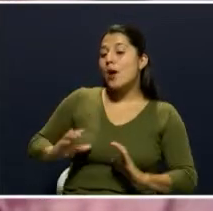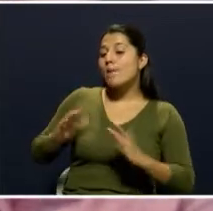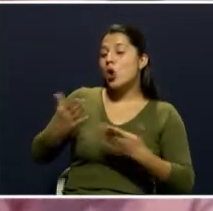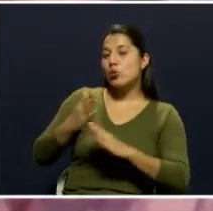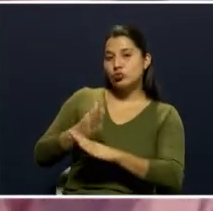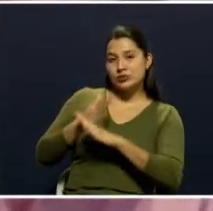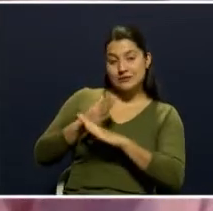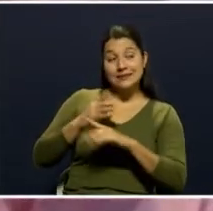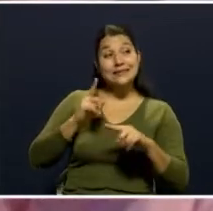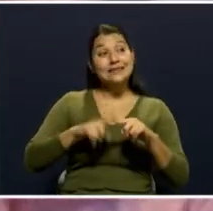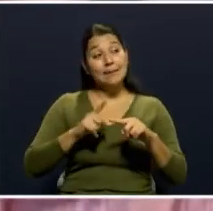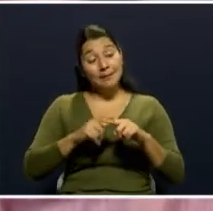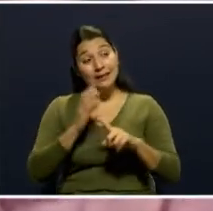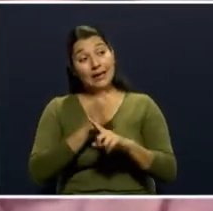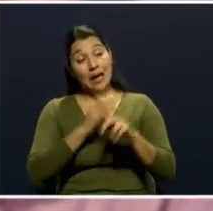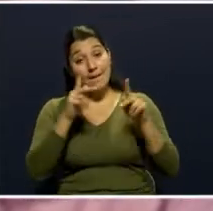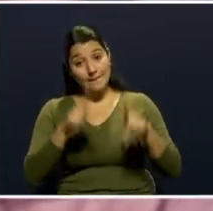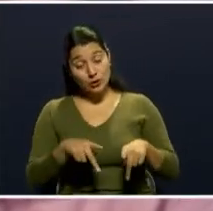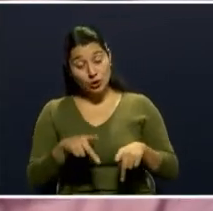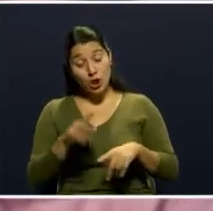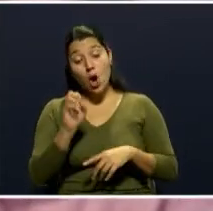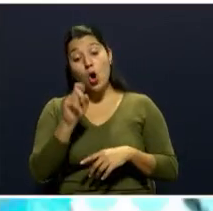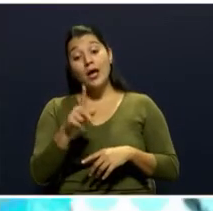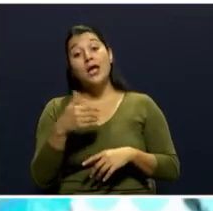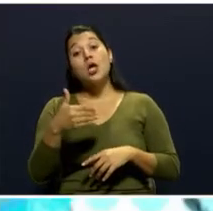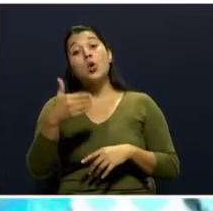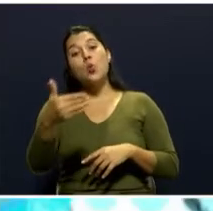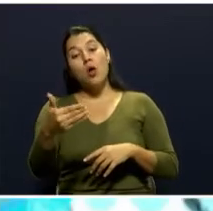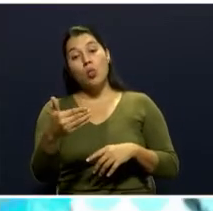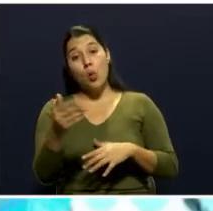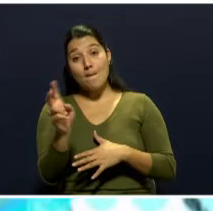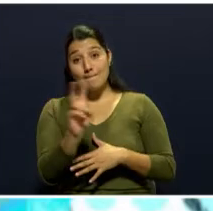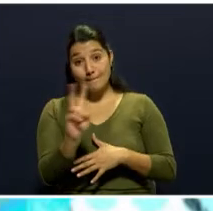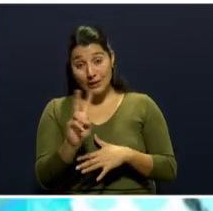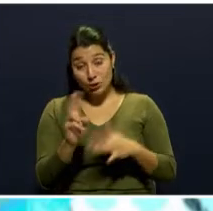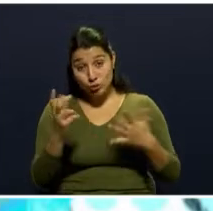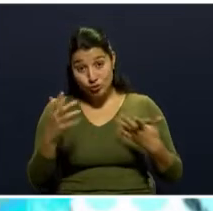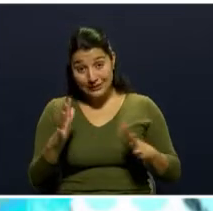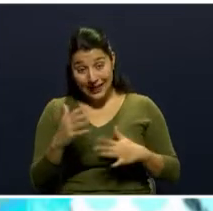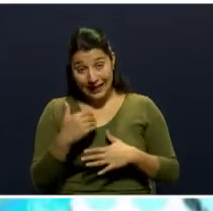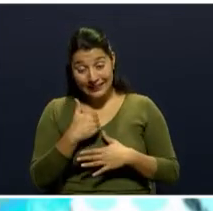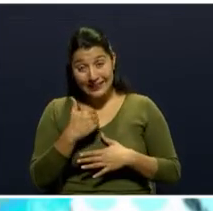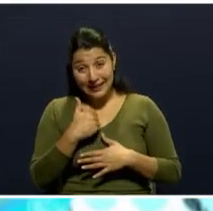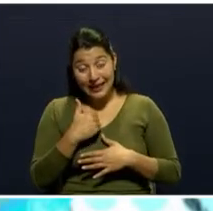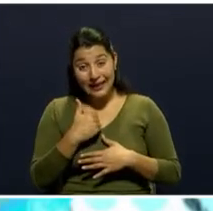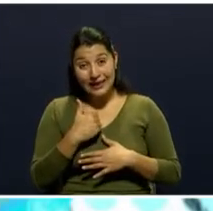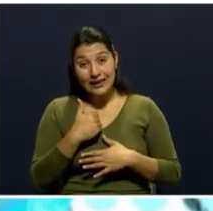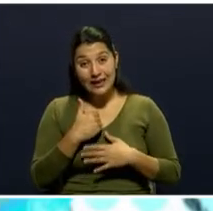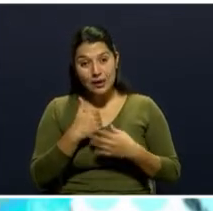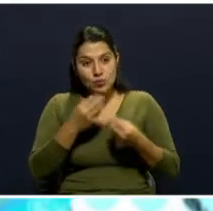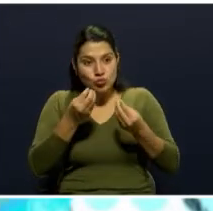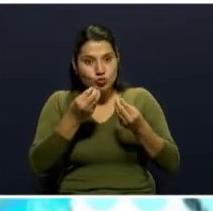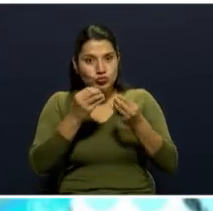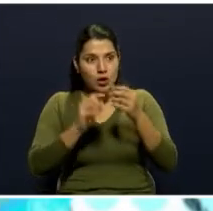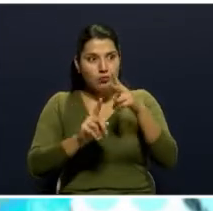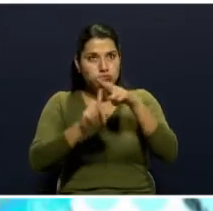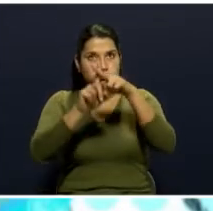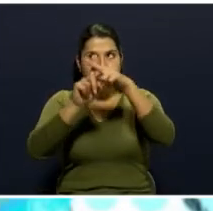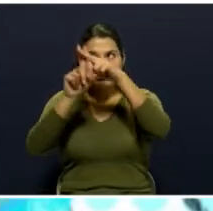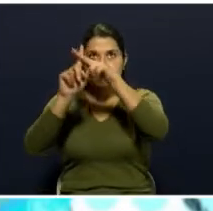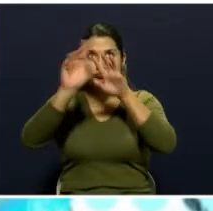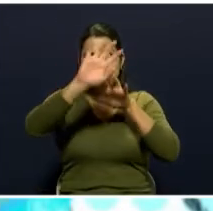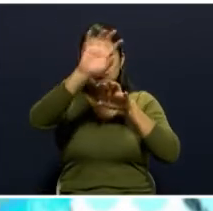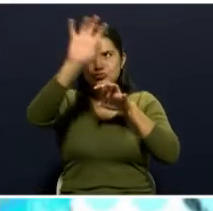depende de cada persona. Ahora, una vez que el virus tiene una gran presencia en estas